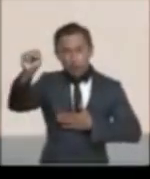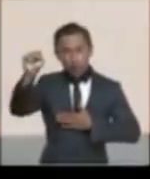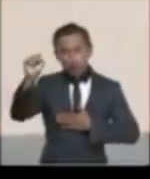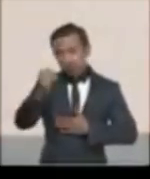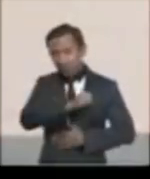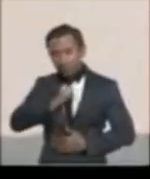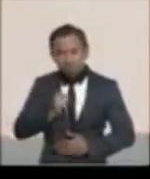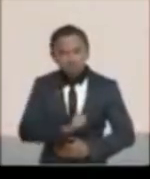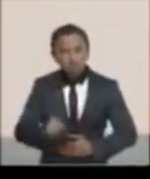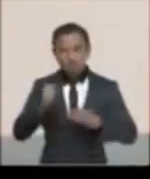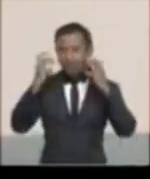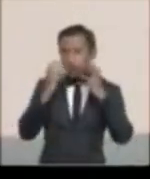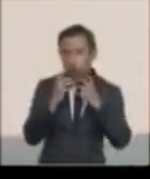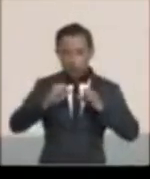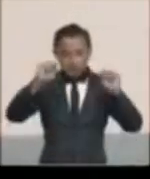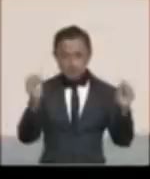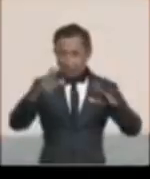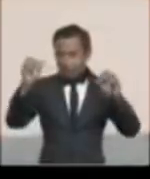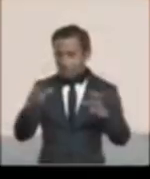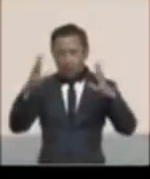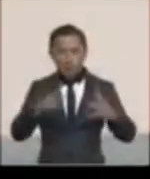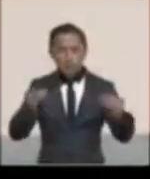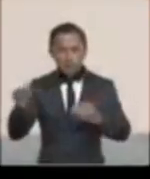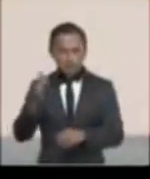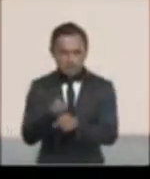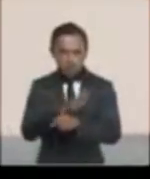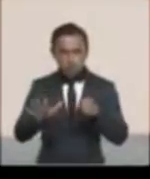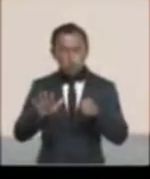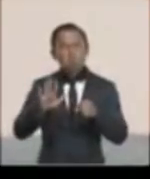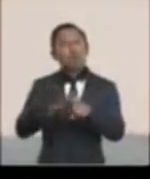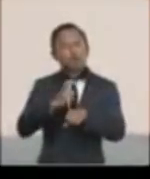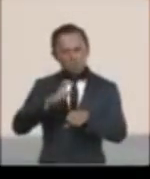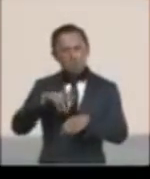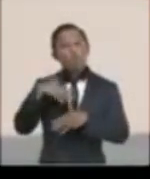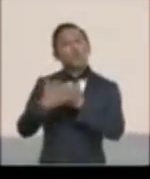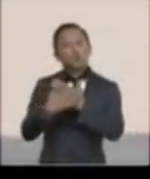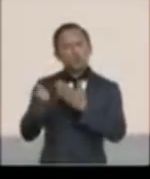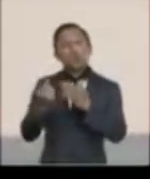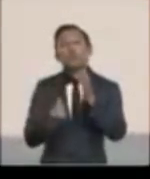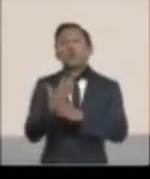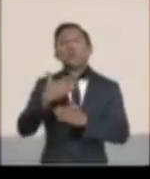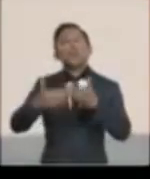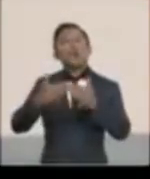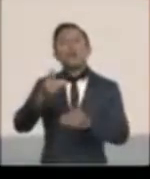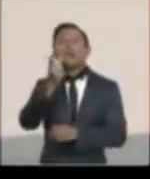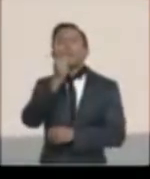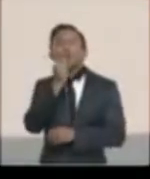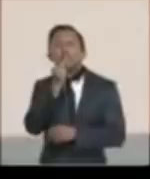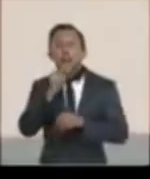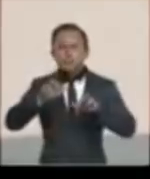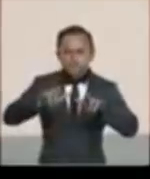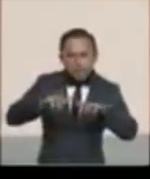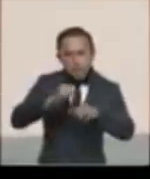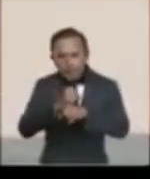Para eso nosotros vamos precisamente a hacer la primer policía cibernética, construir el FBI que